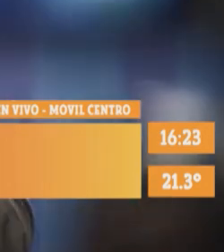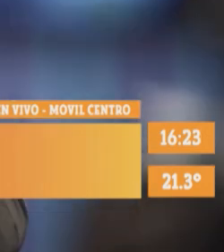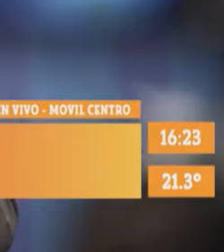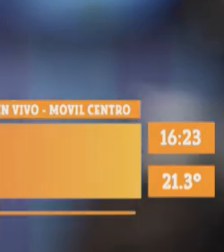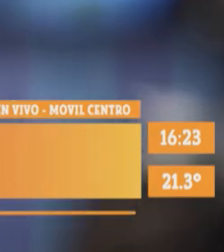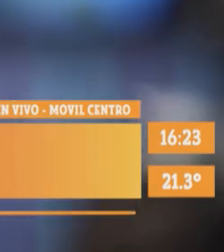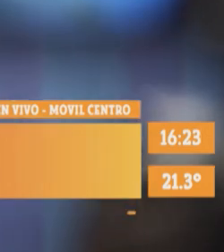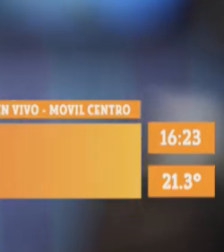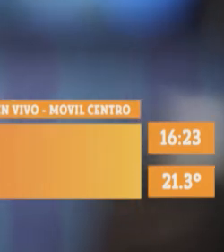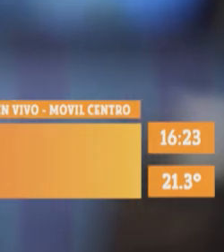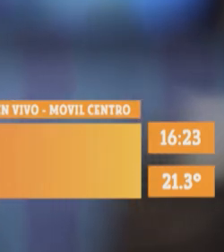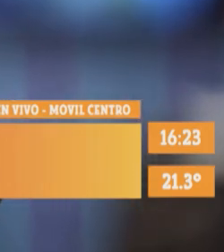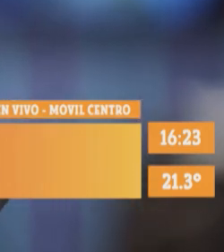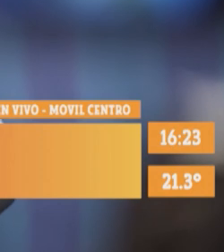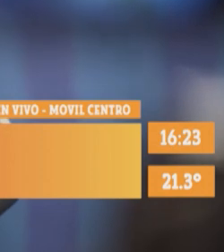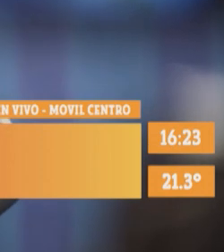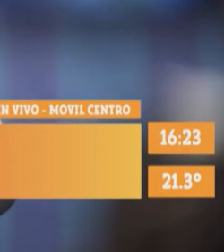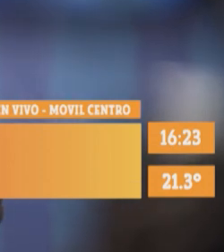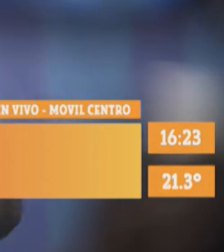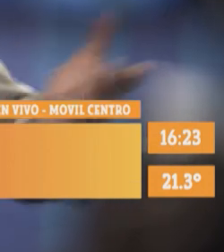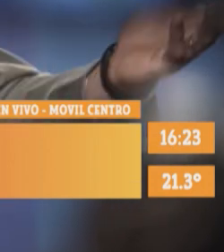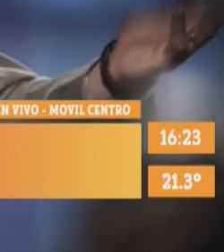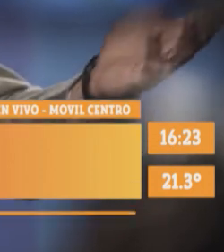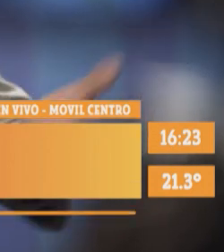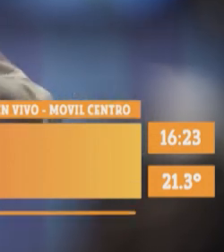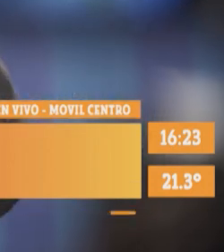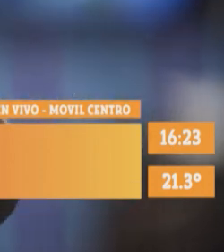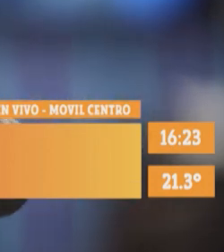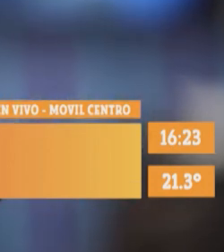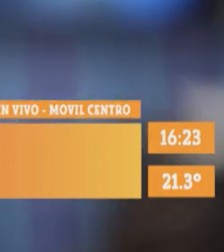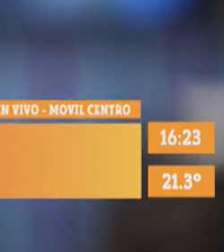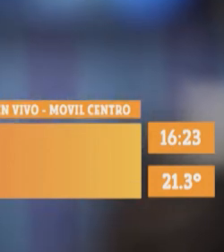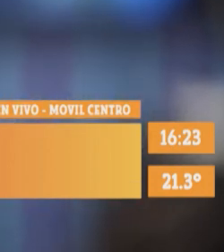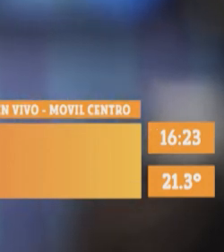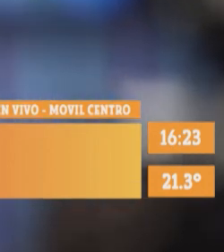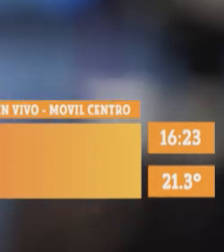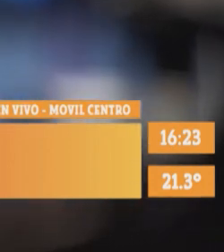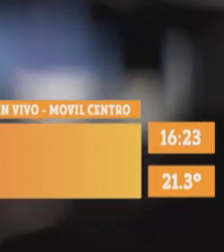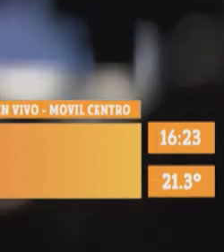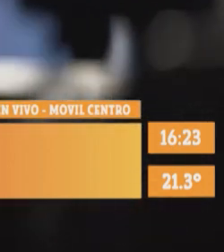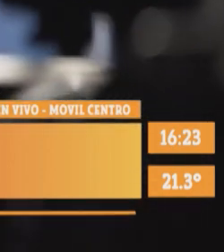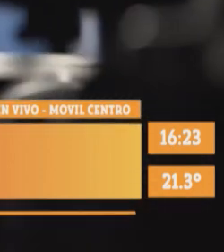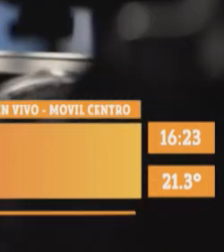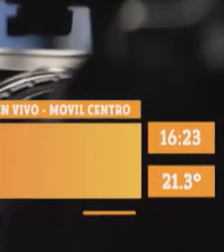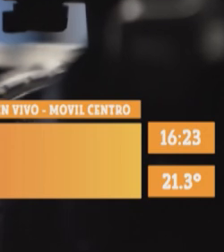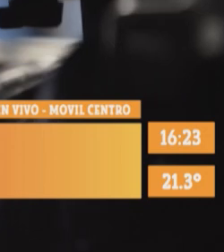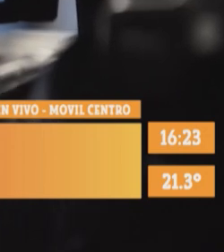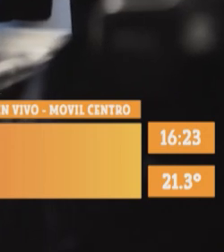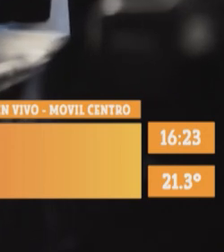desenmascarar a aquellos que se niegan a ocultar su dinero en el